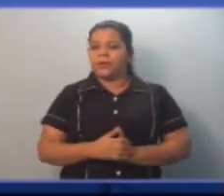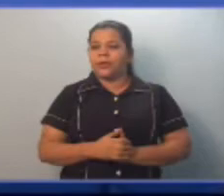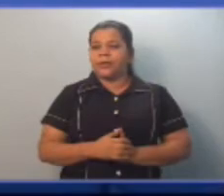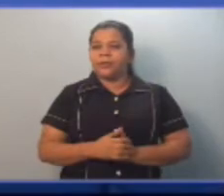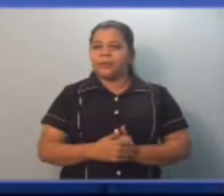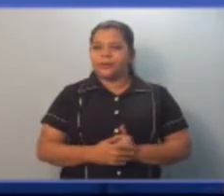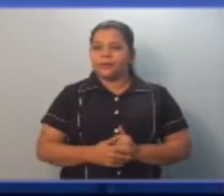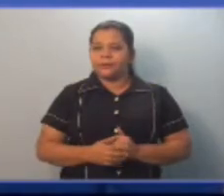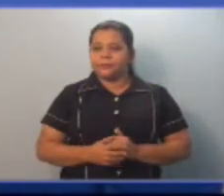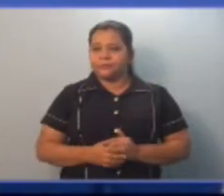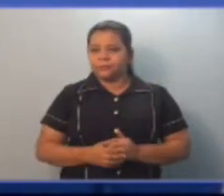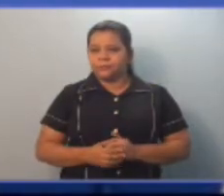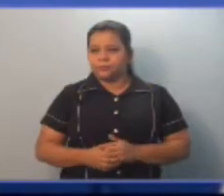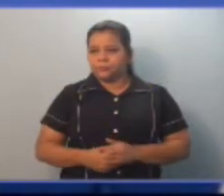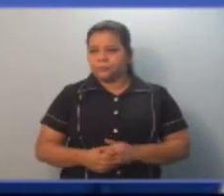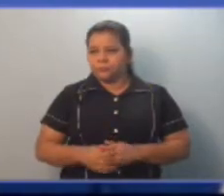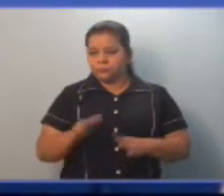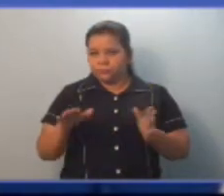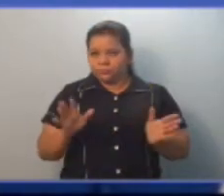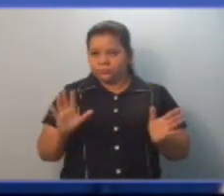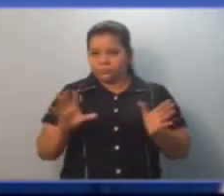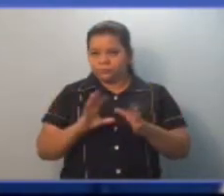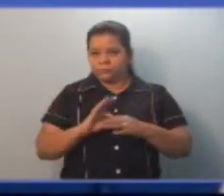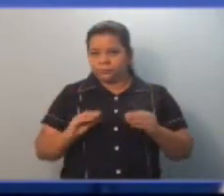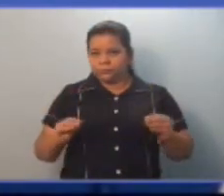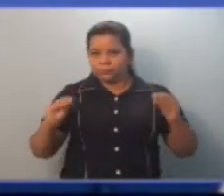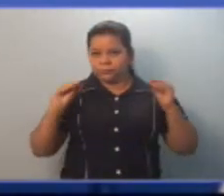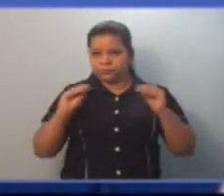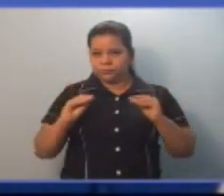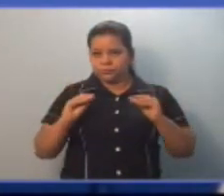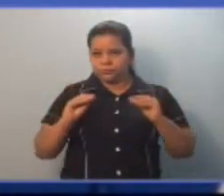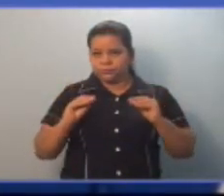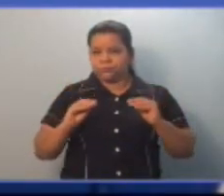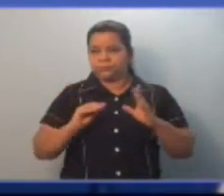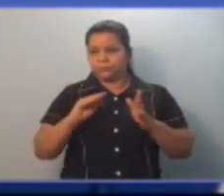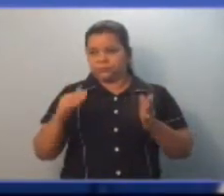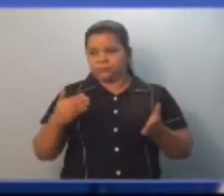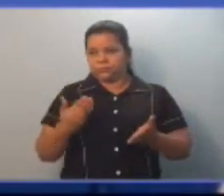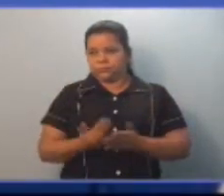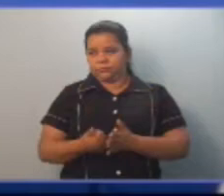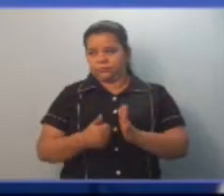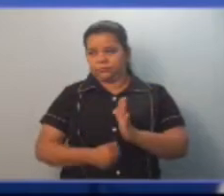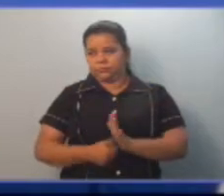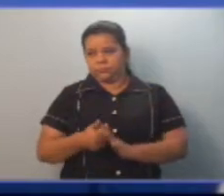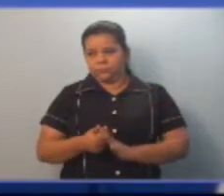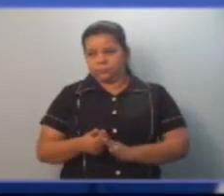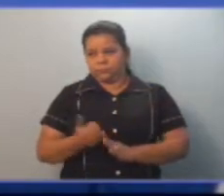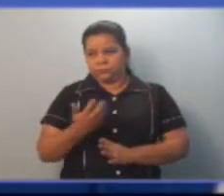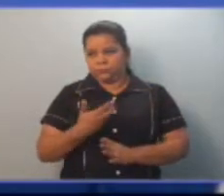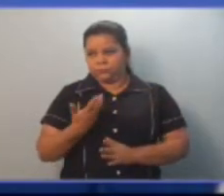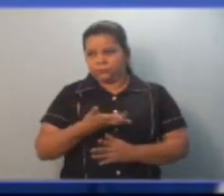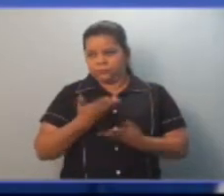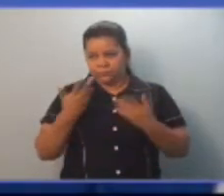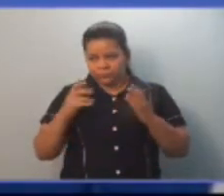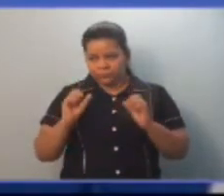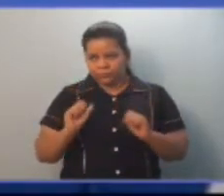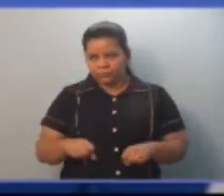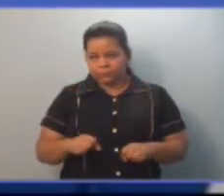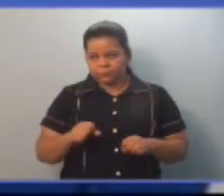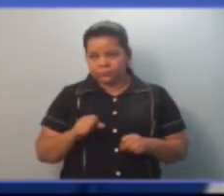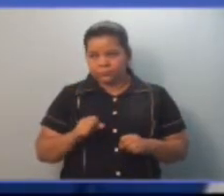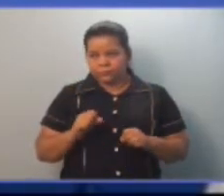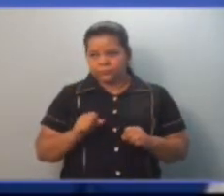5 años en el Departamento de Investigación Judicial, experiencia que me permitió conocer